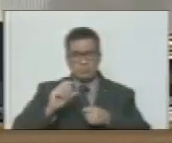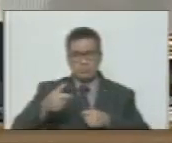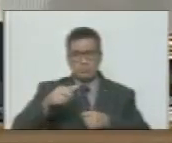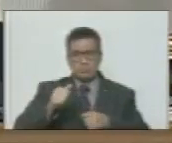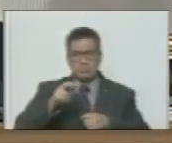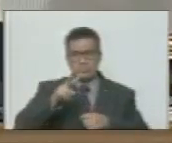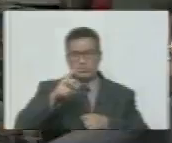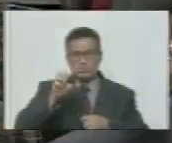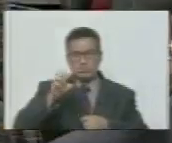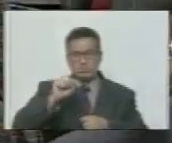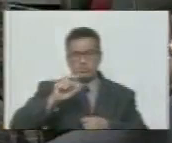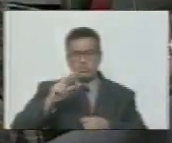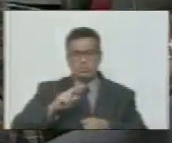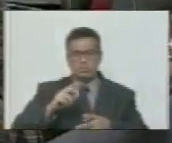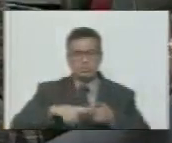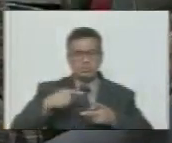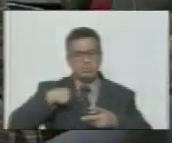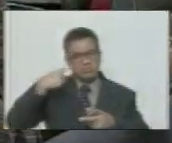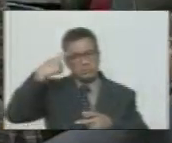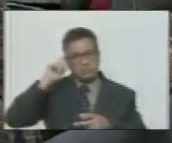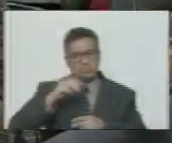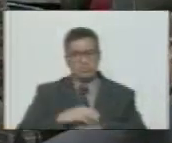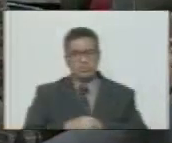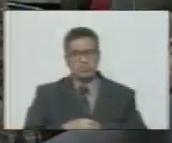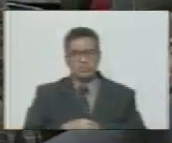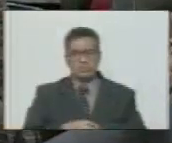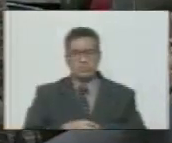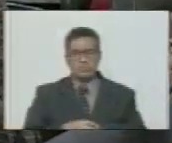por delitos graves. Porque